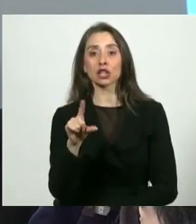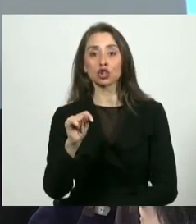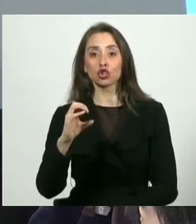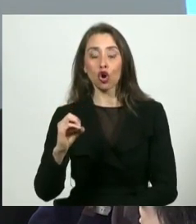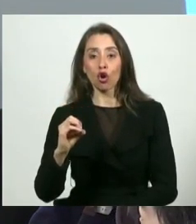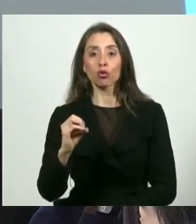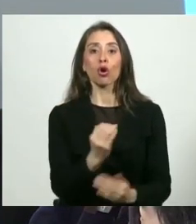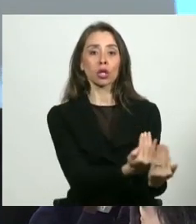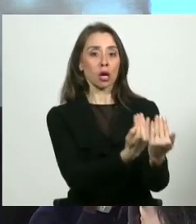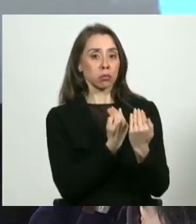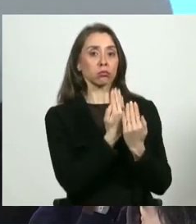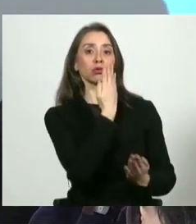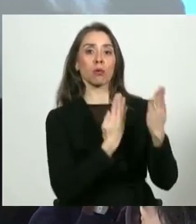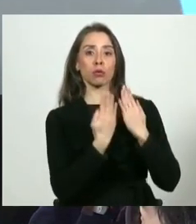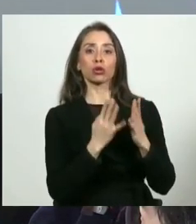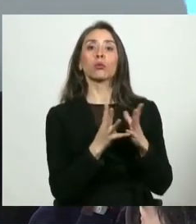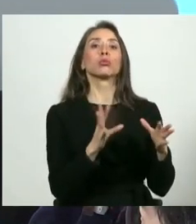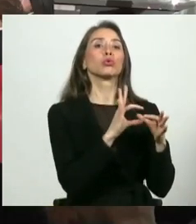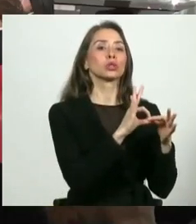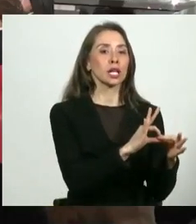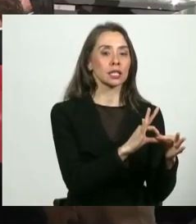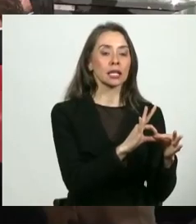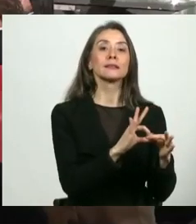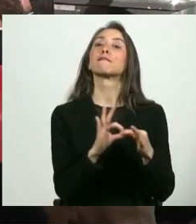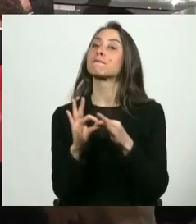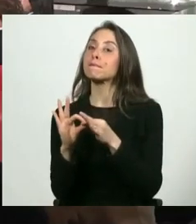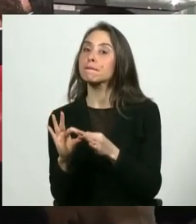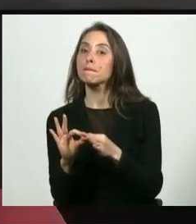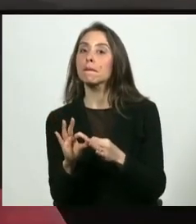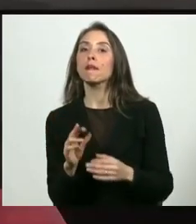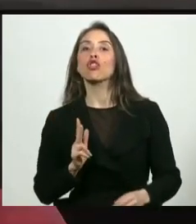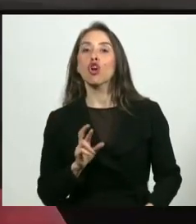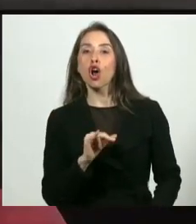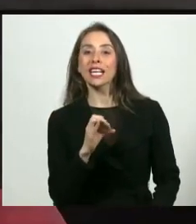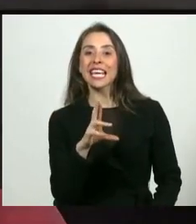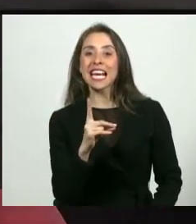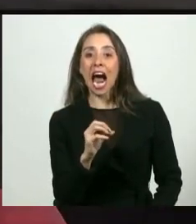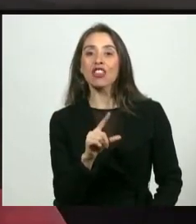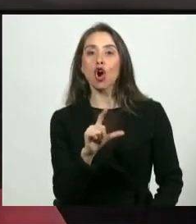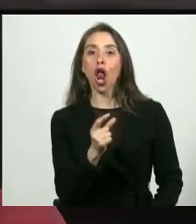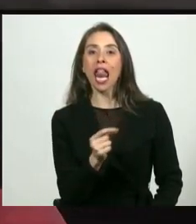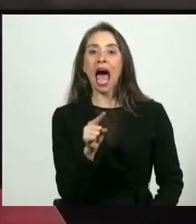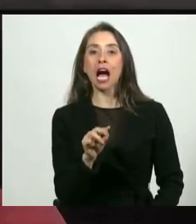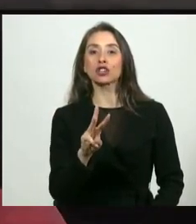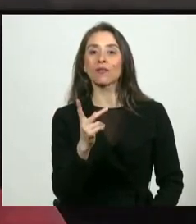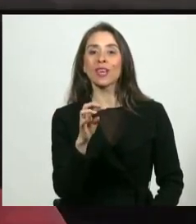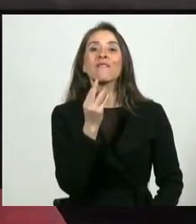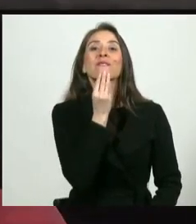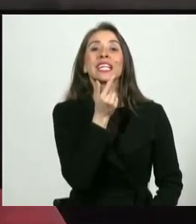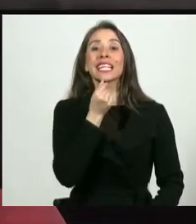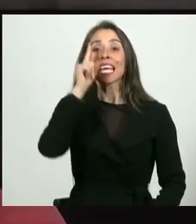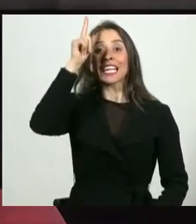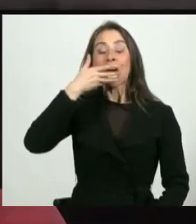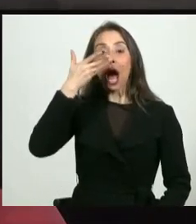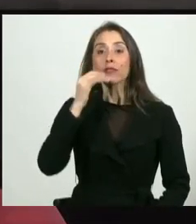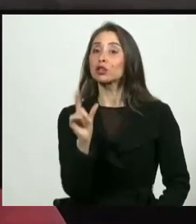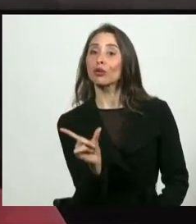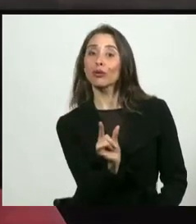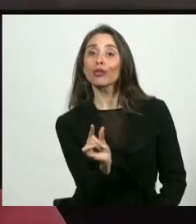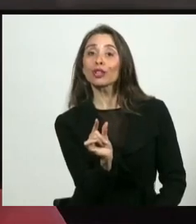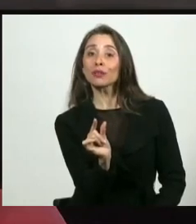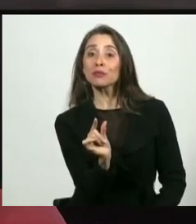que nos ampare y nos proteja? Muchas gracias. Gracias. Don Ricardo Lago Weber quería hacer uso de la palabra. Sí, bien breve,